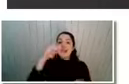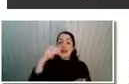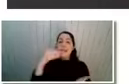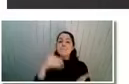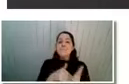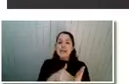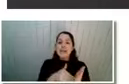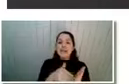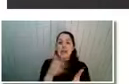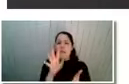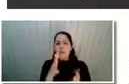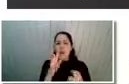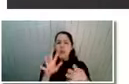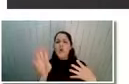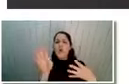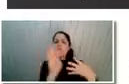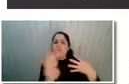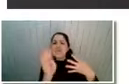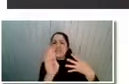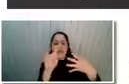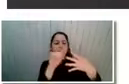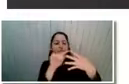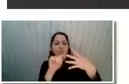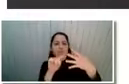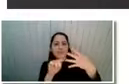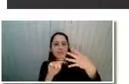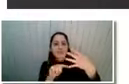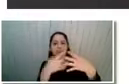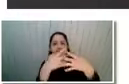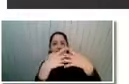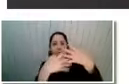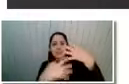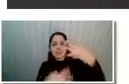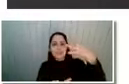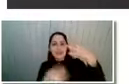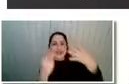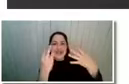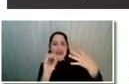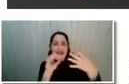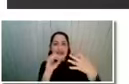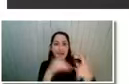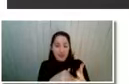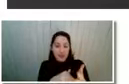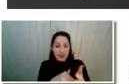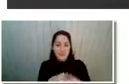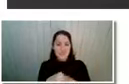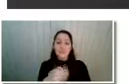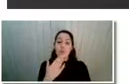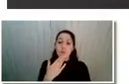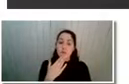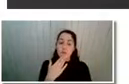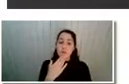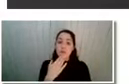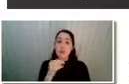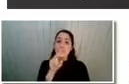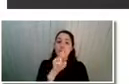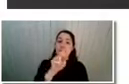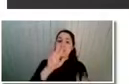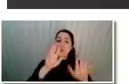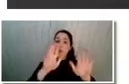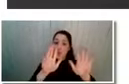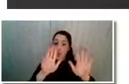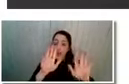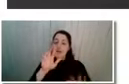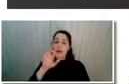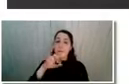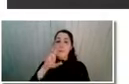Este genoma tiene información para 29 proteínas. 4 de estas 29 proteínas son estructurales, o